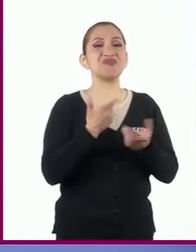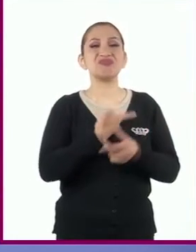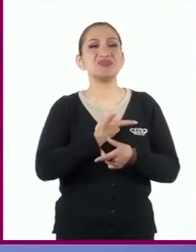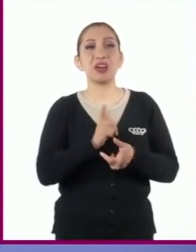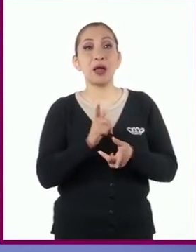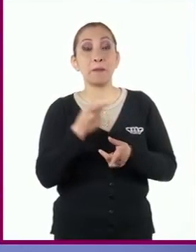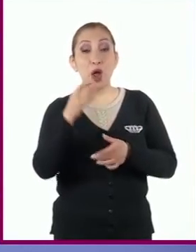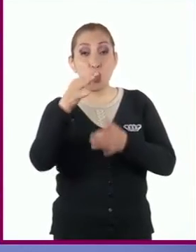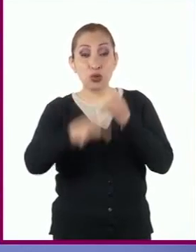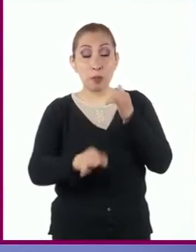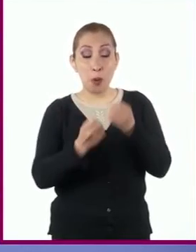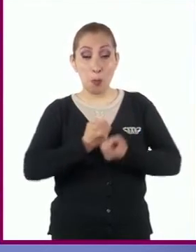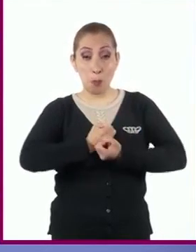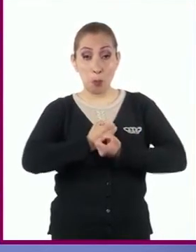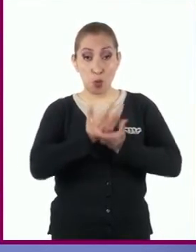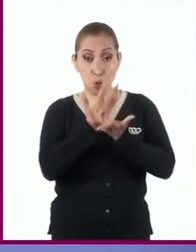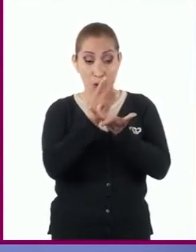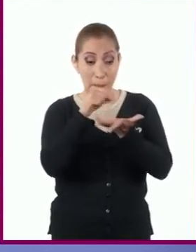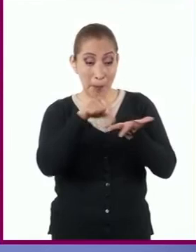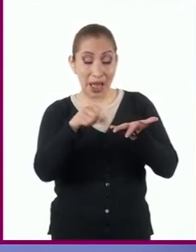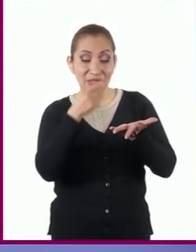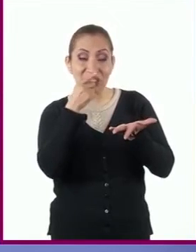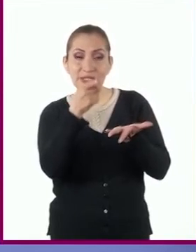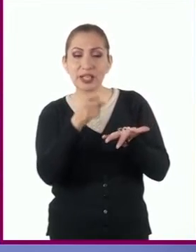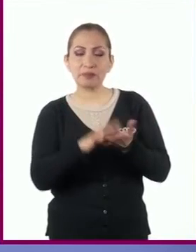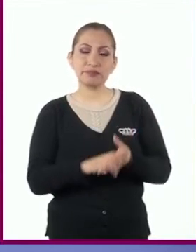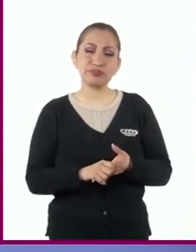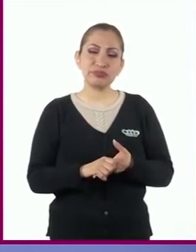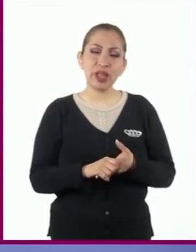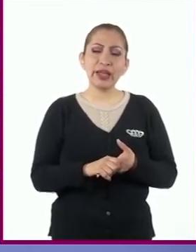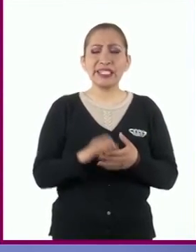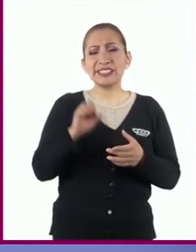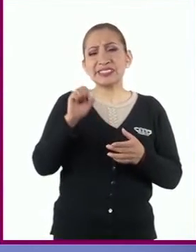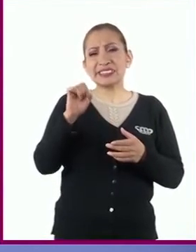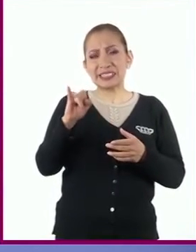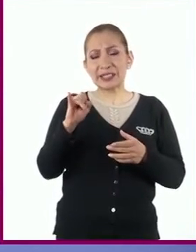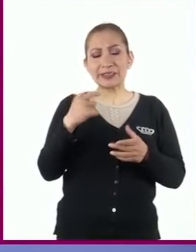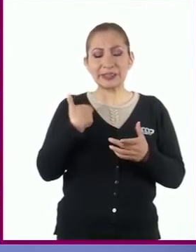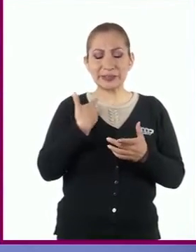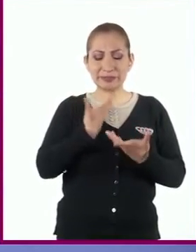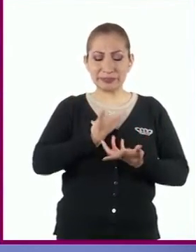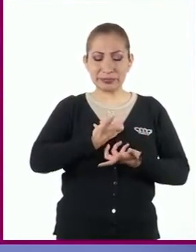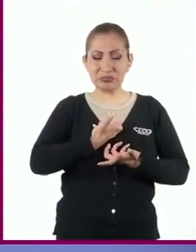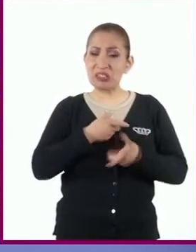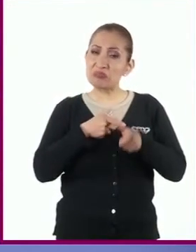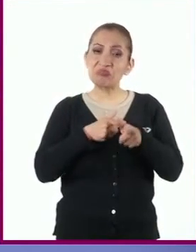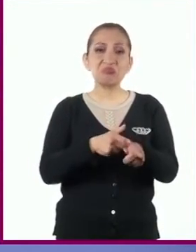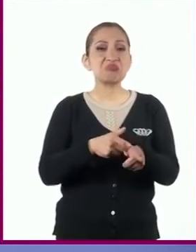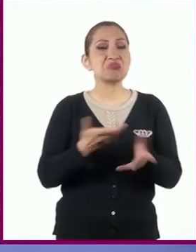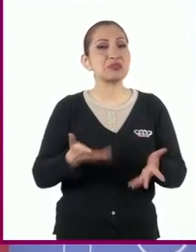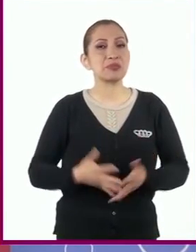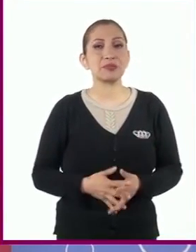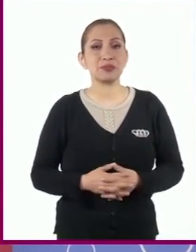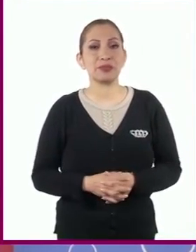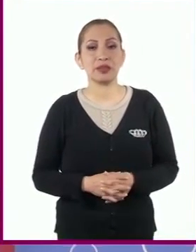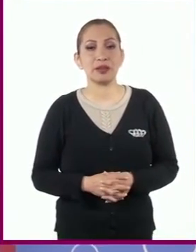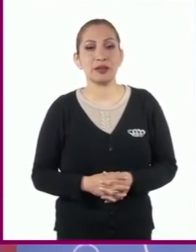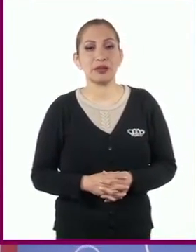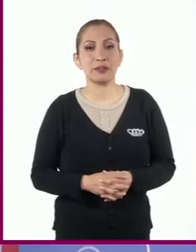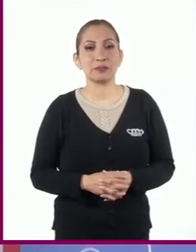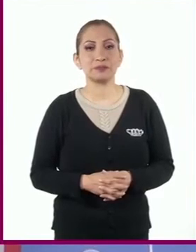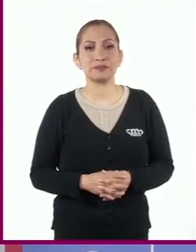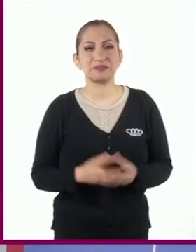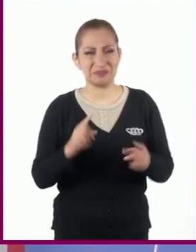en el desenlace del poema, él concluye que, a pesar de la infelicidad, hay que seguir adelante.